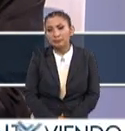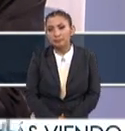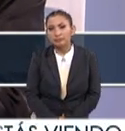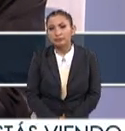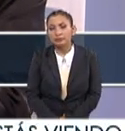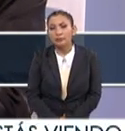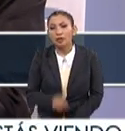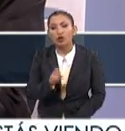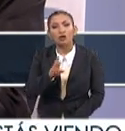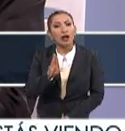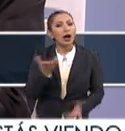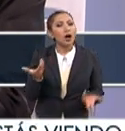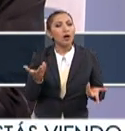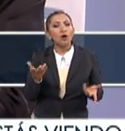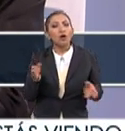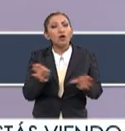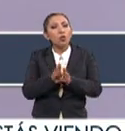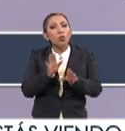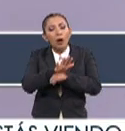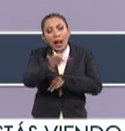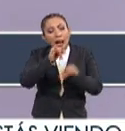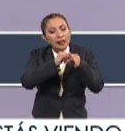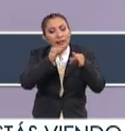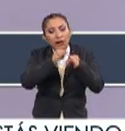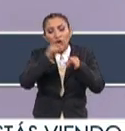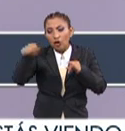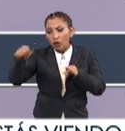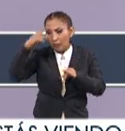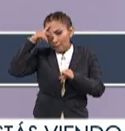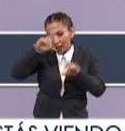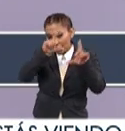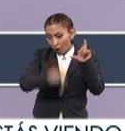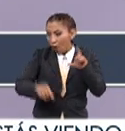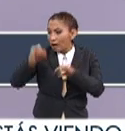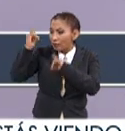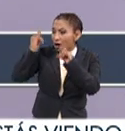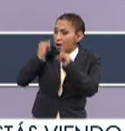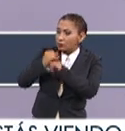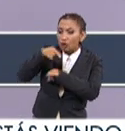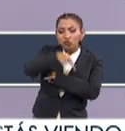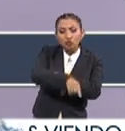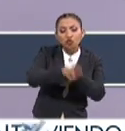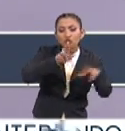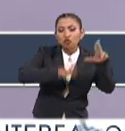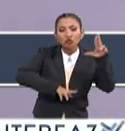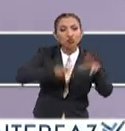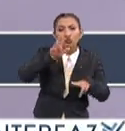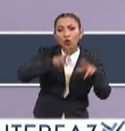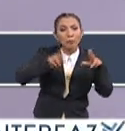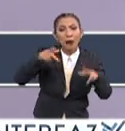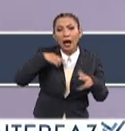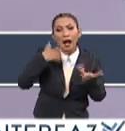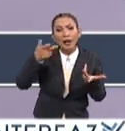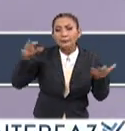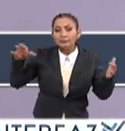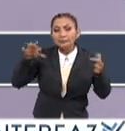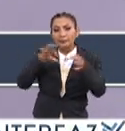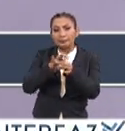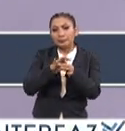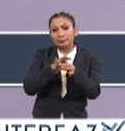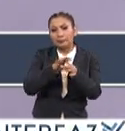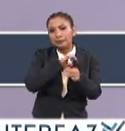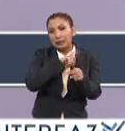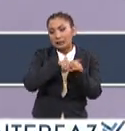sí. ¿no? Doctora, ¿con qué instituciones, tanto a nivel nacional como a nivel internacional, se vinculan ustedes como